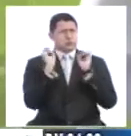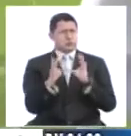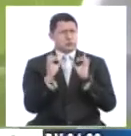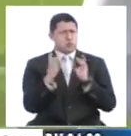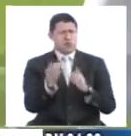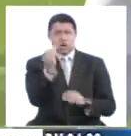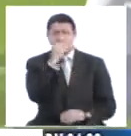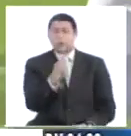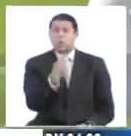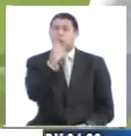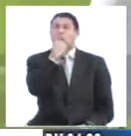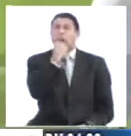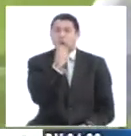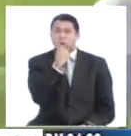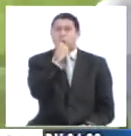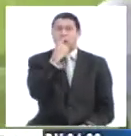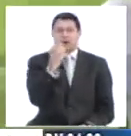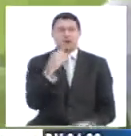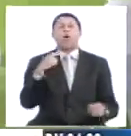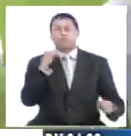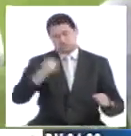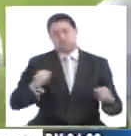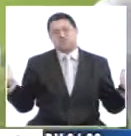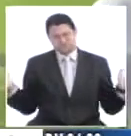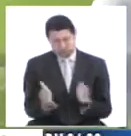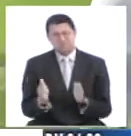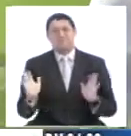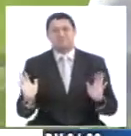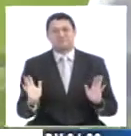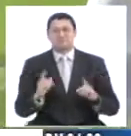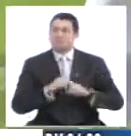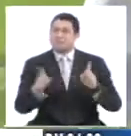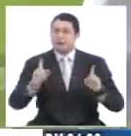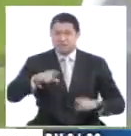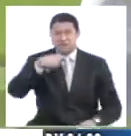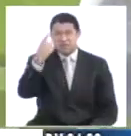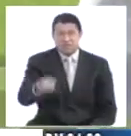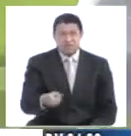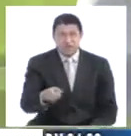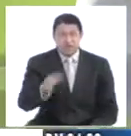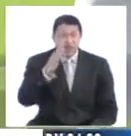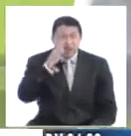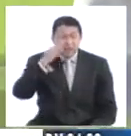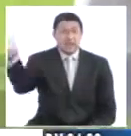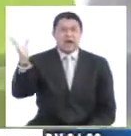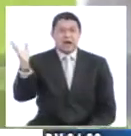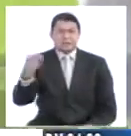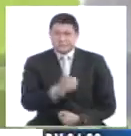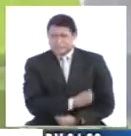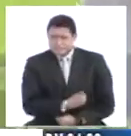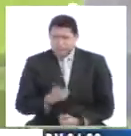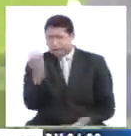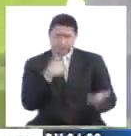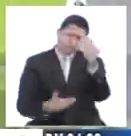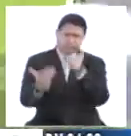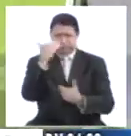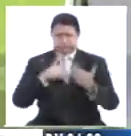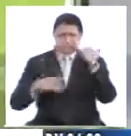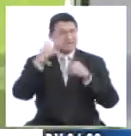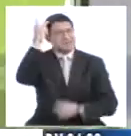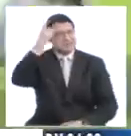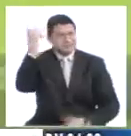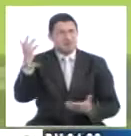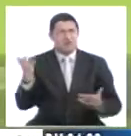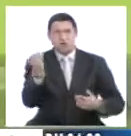que comes es líquido y por supuesto se va pero el peso seguramente claro para después que la retire qué sucede psicológica mientras